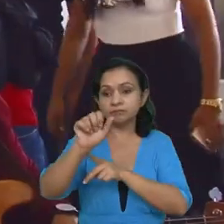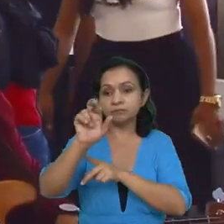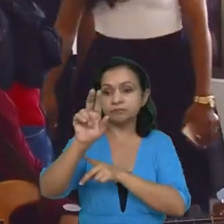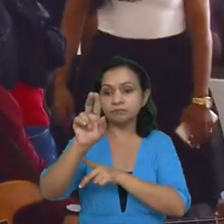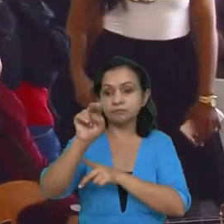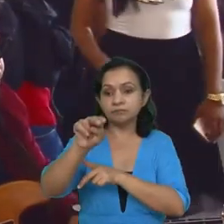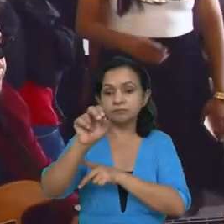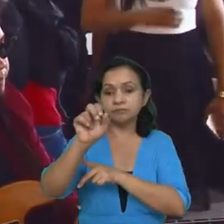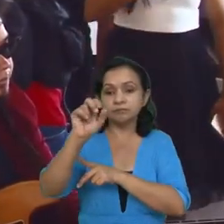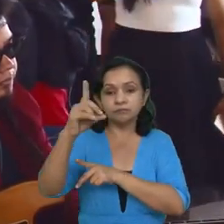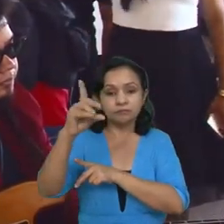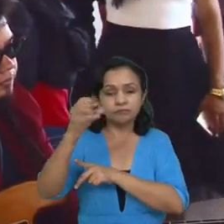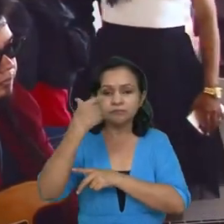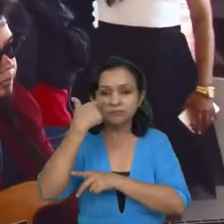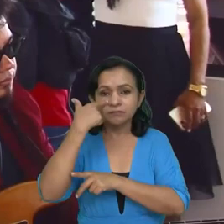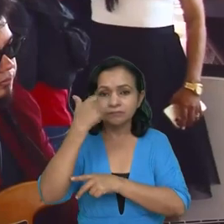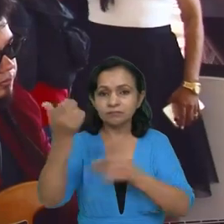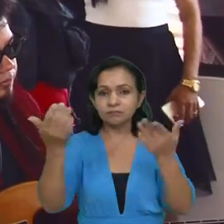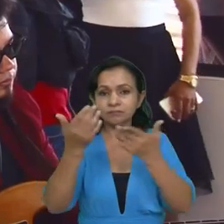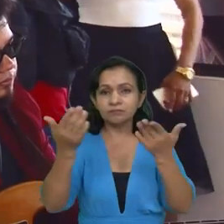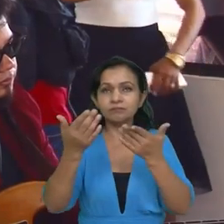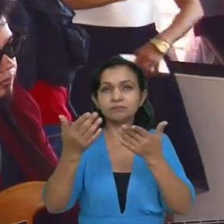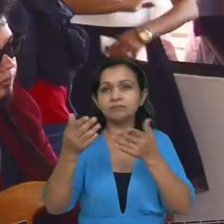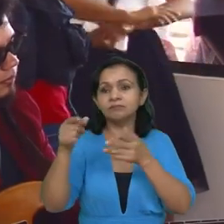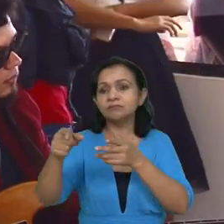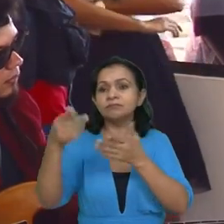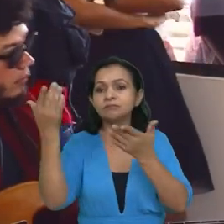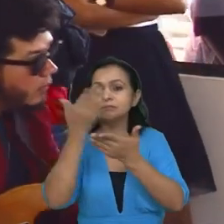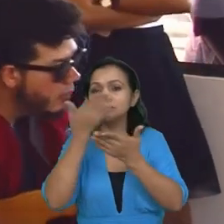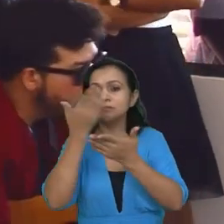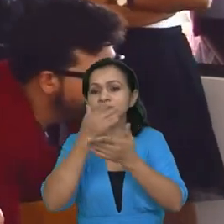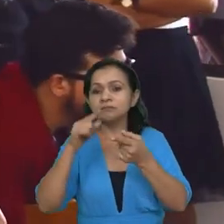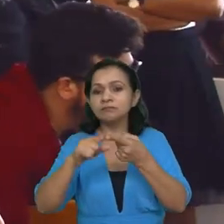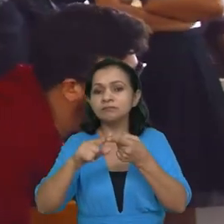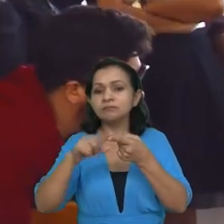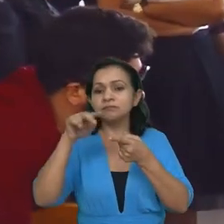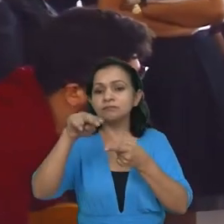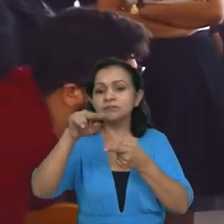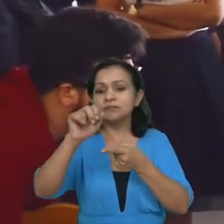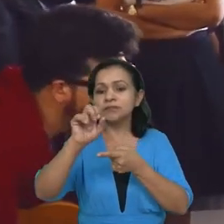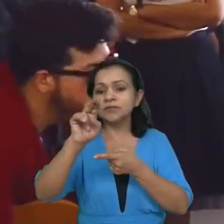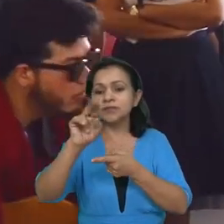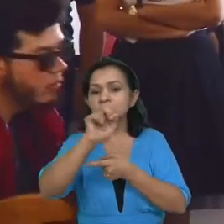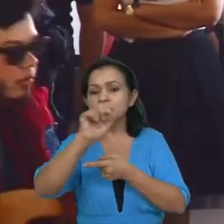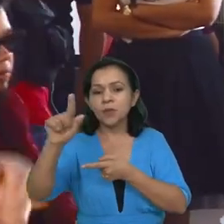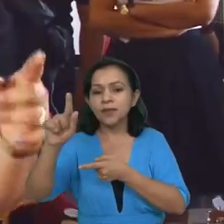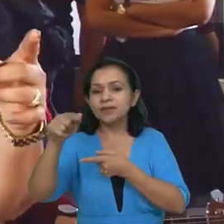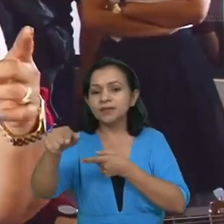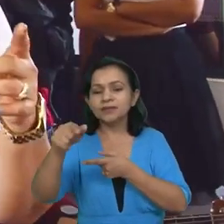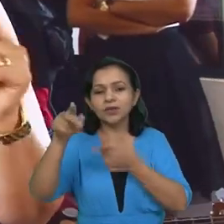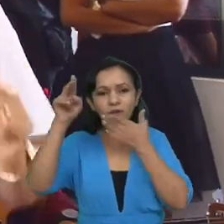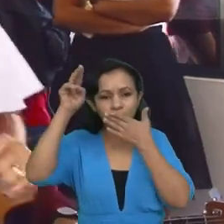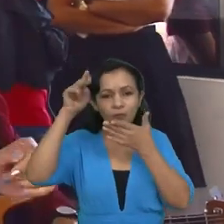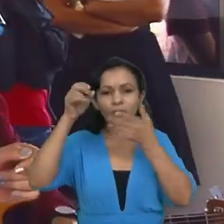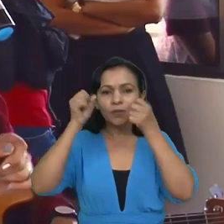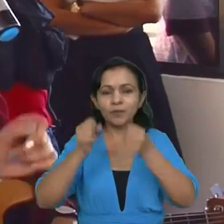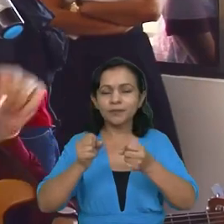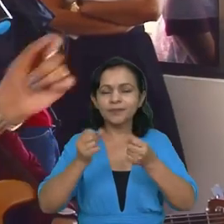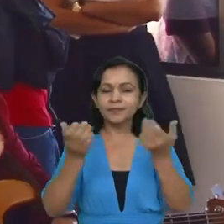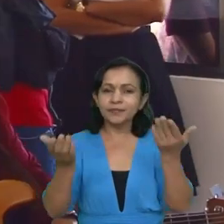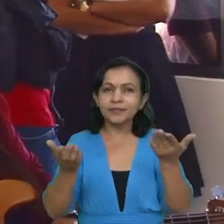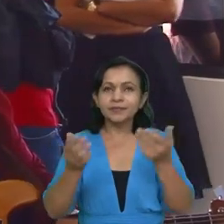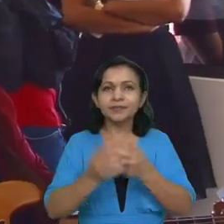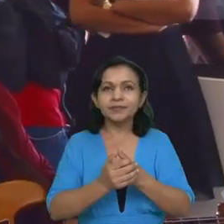conocido cariñosamente por su compañero de estudio por el náhuatl le decían así